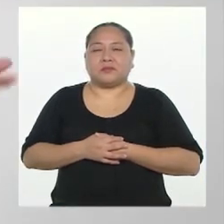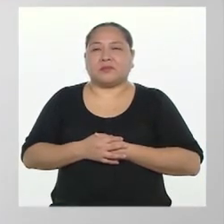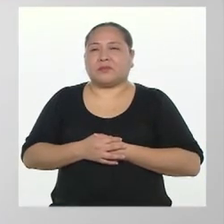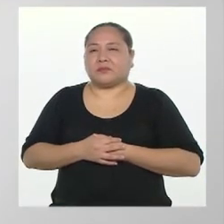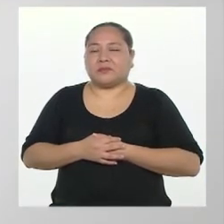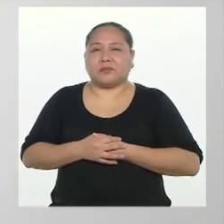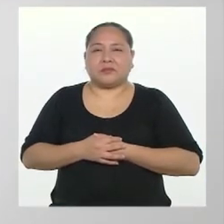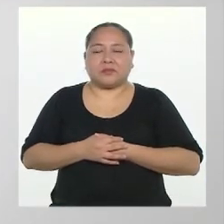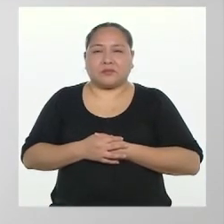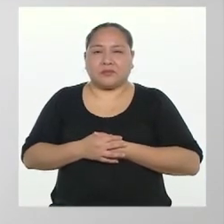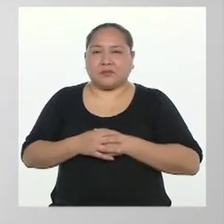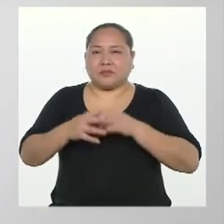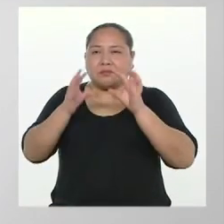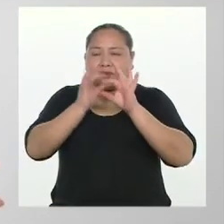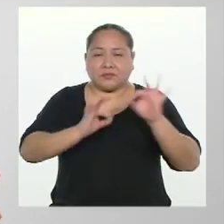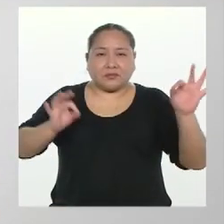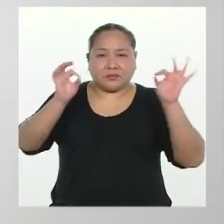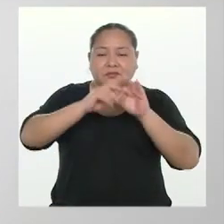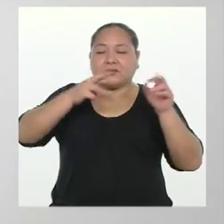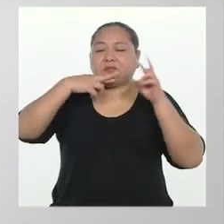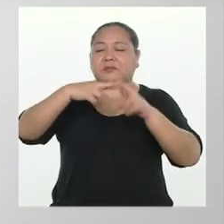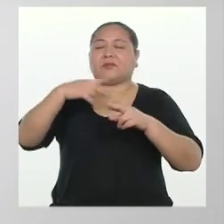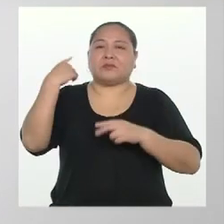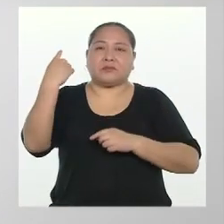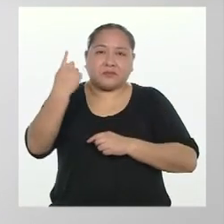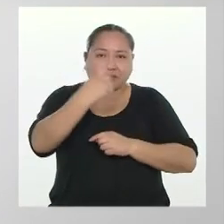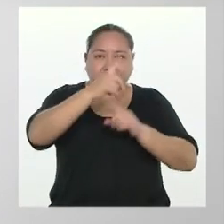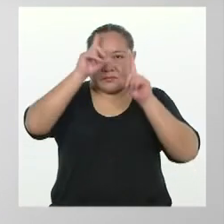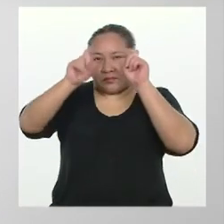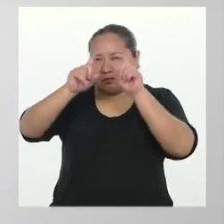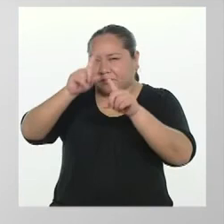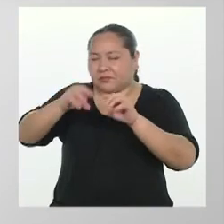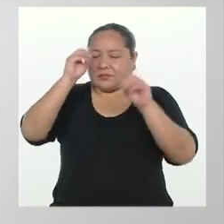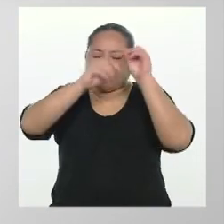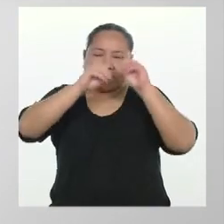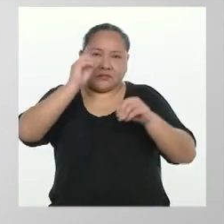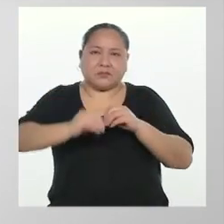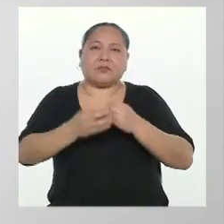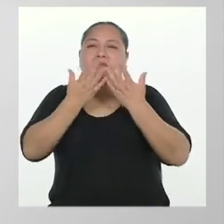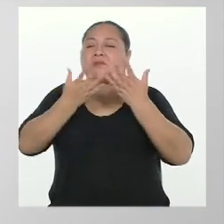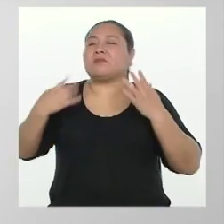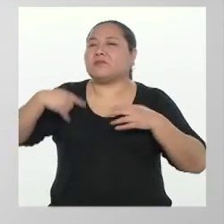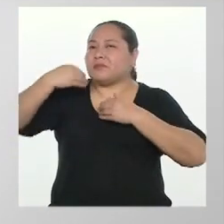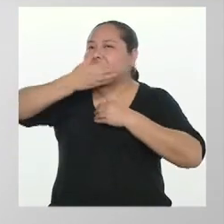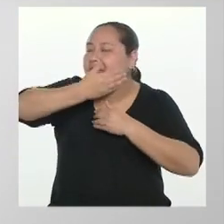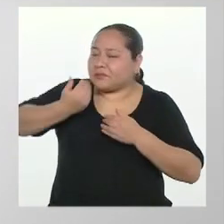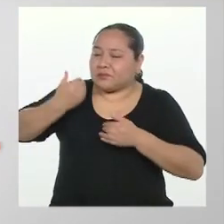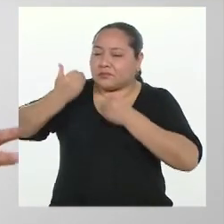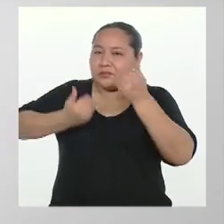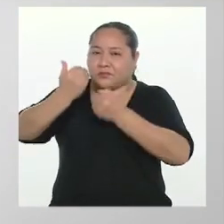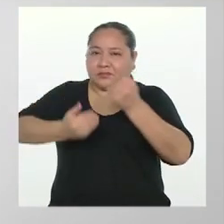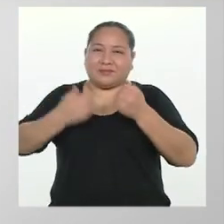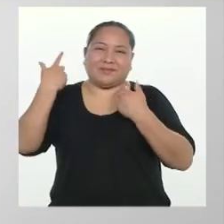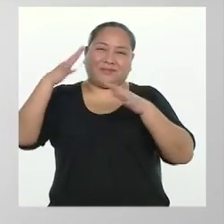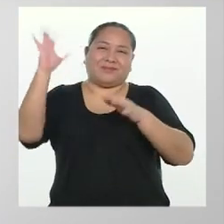Es importante que en la respuesta a cada pregunta coloquen comentarios para mejorar sus procesos.